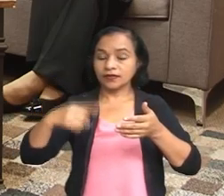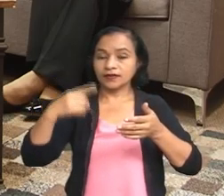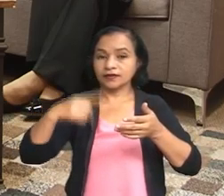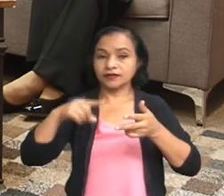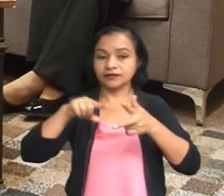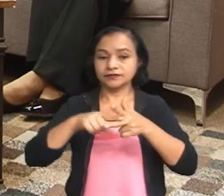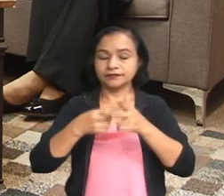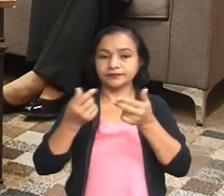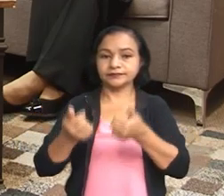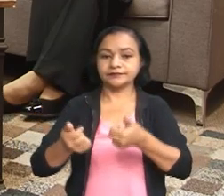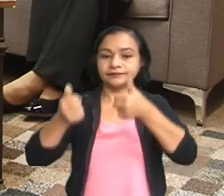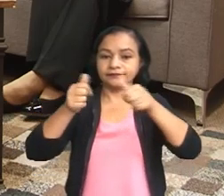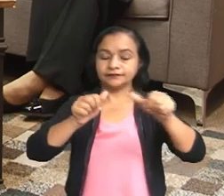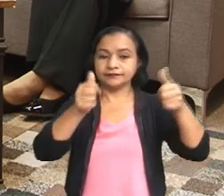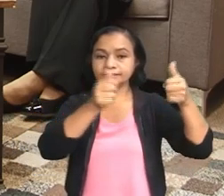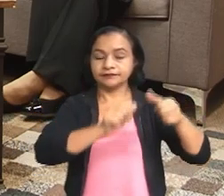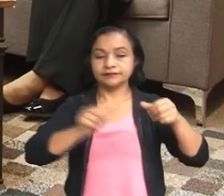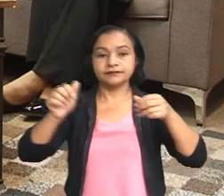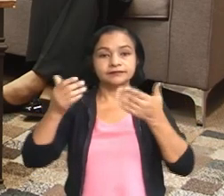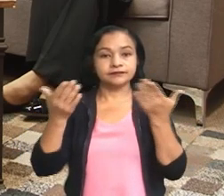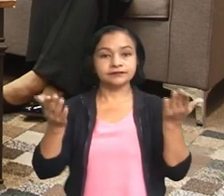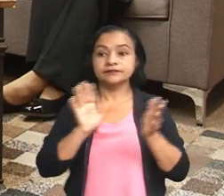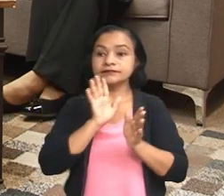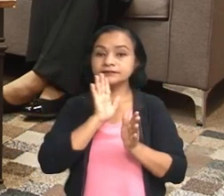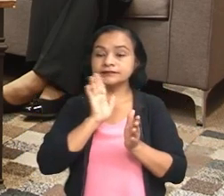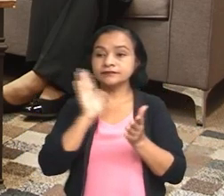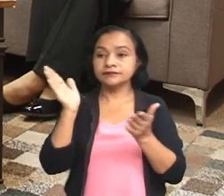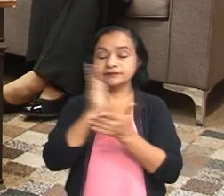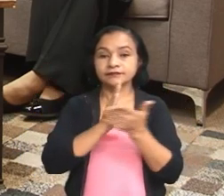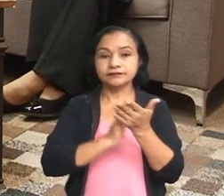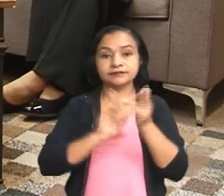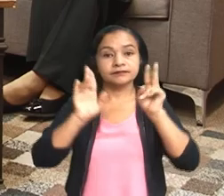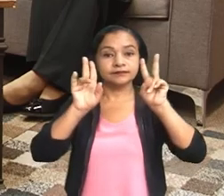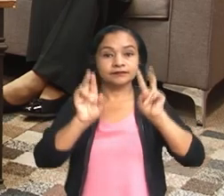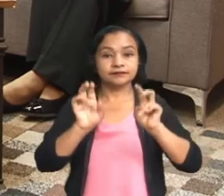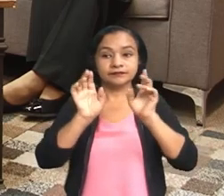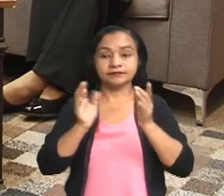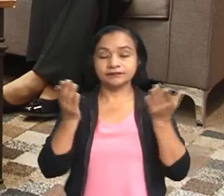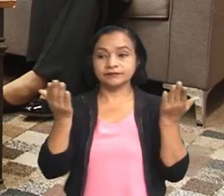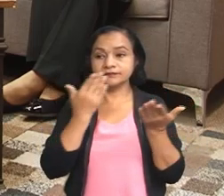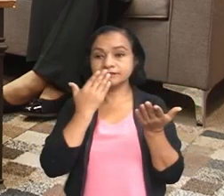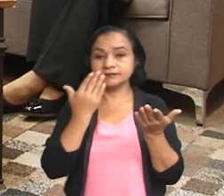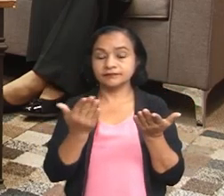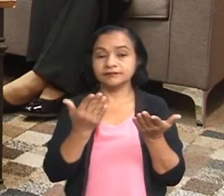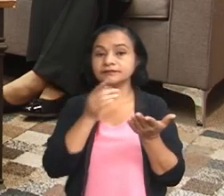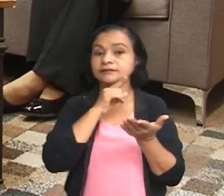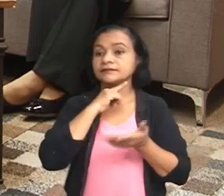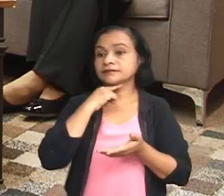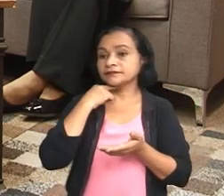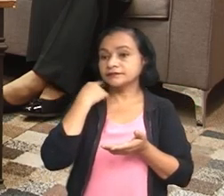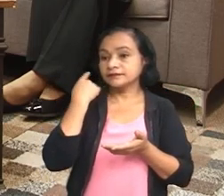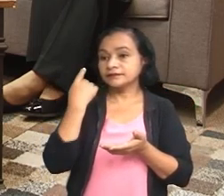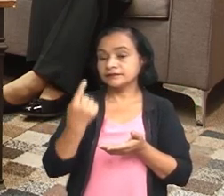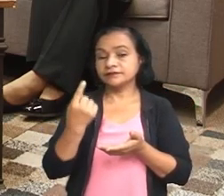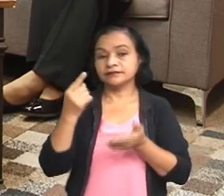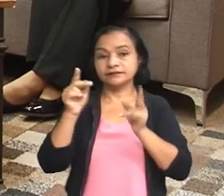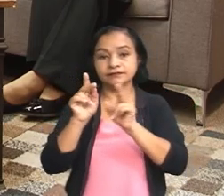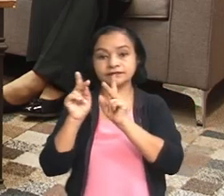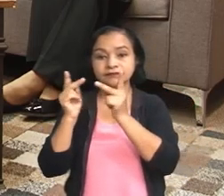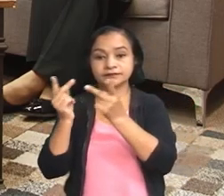de la articulación interinstitucional, porque a veces hablamos de ese tema que pareciese muy holístico, pero en realidad en el terreno la población,